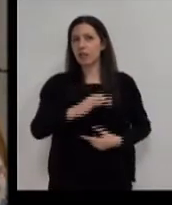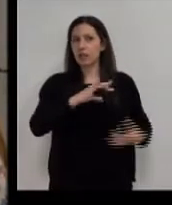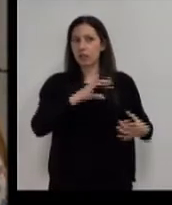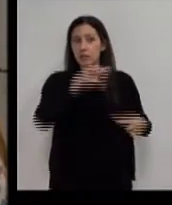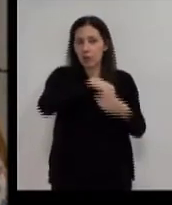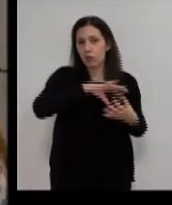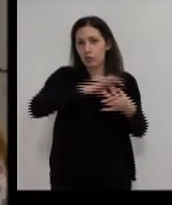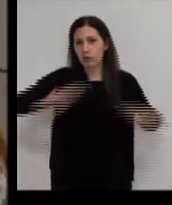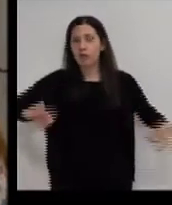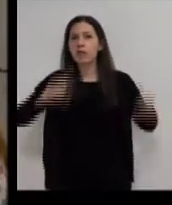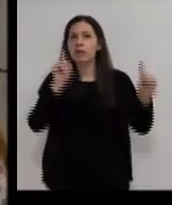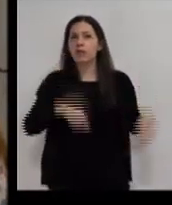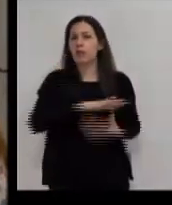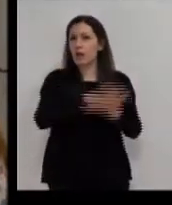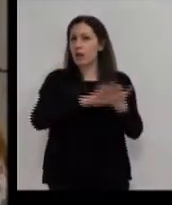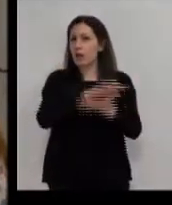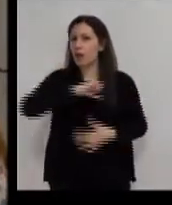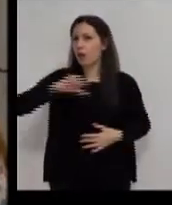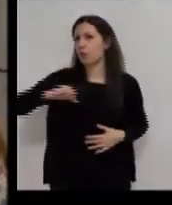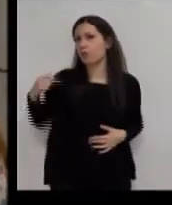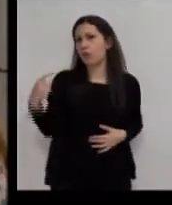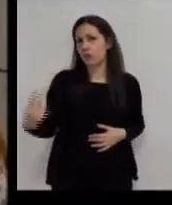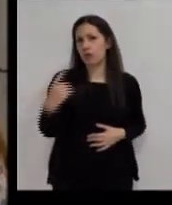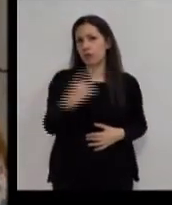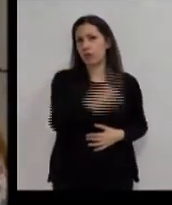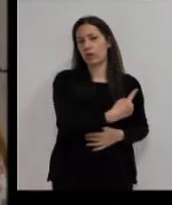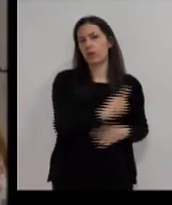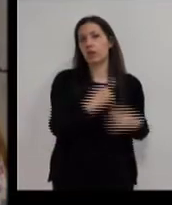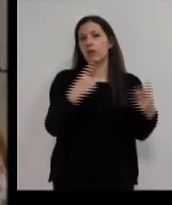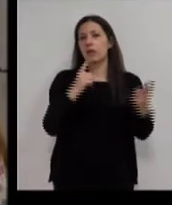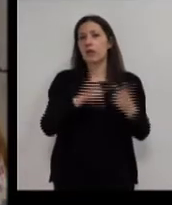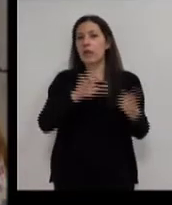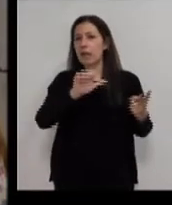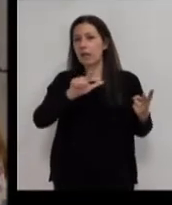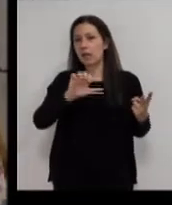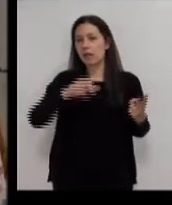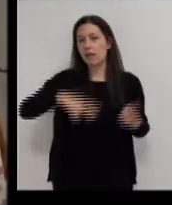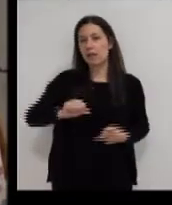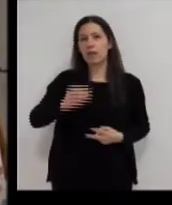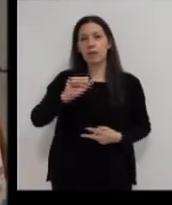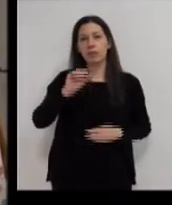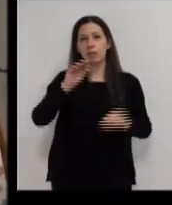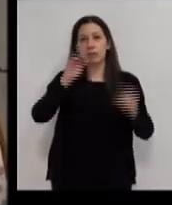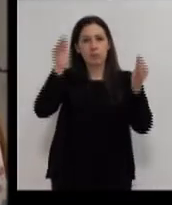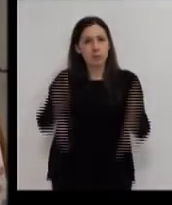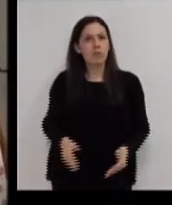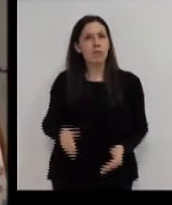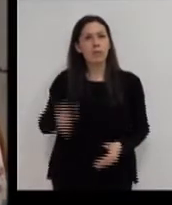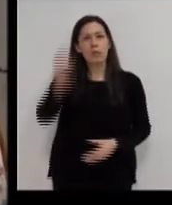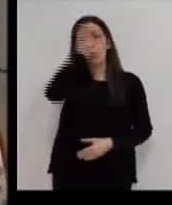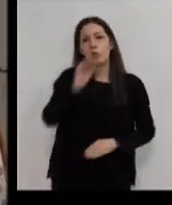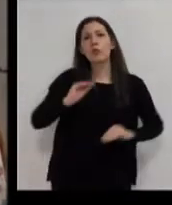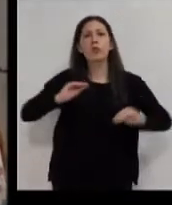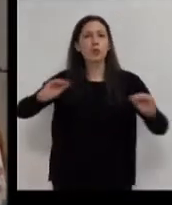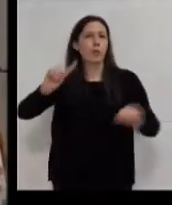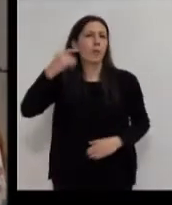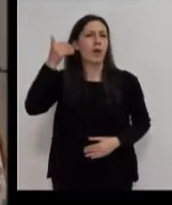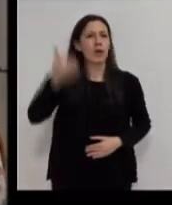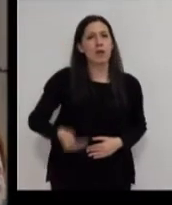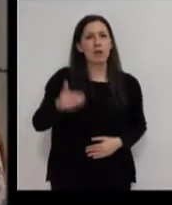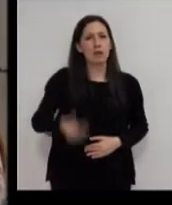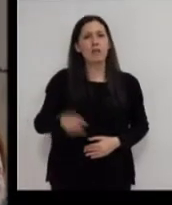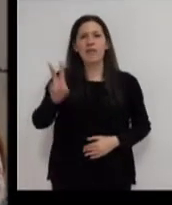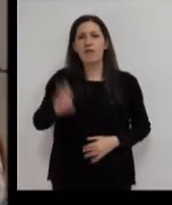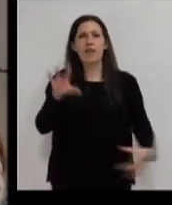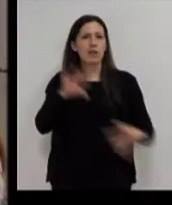información, el flujo que facilitan las TIC en los eslabones. Hablabas del tema de la autonomía que facilitan las personas. Elena, para ti lo